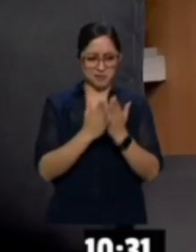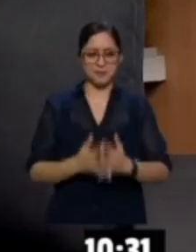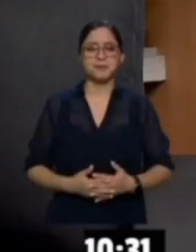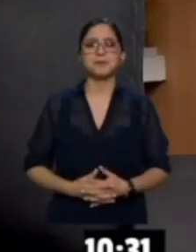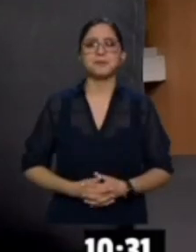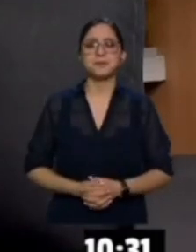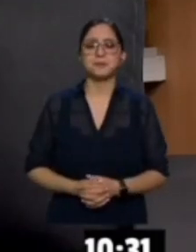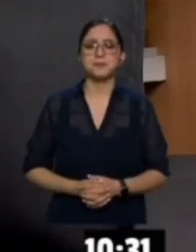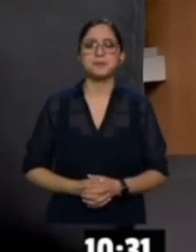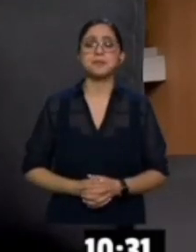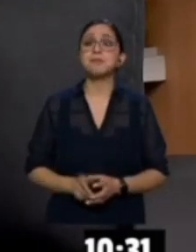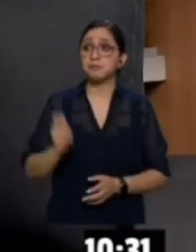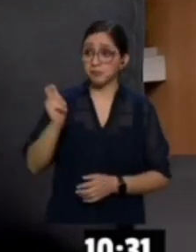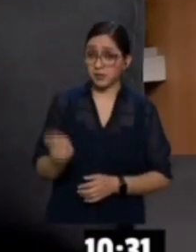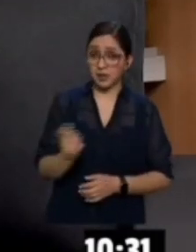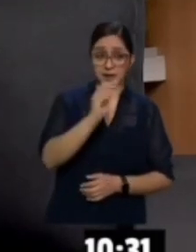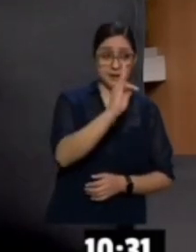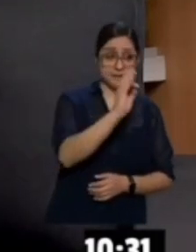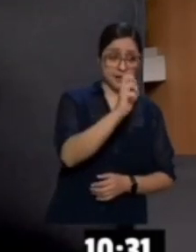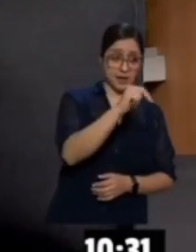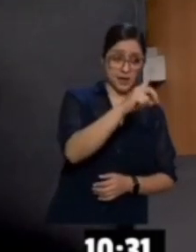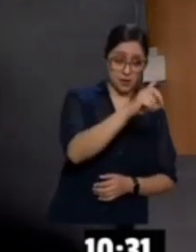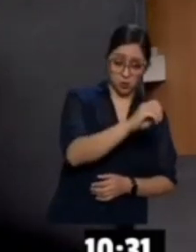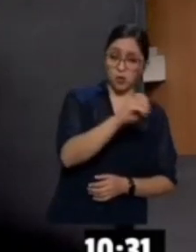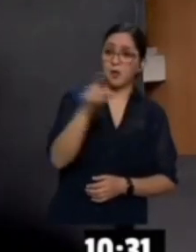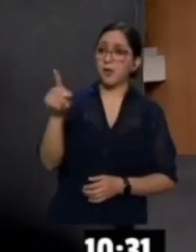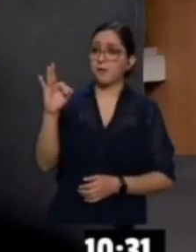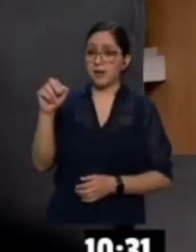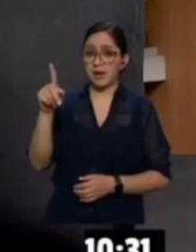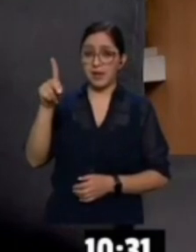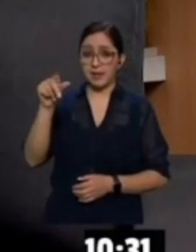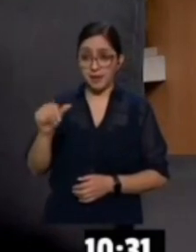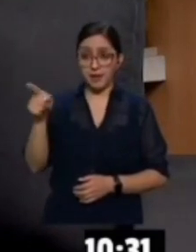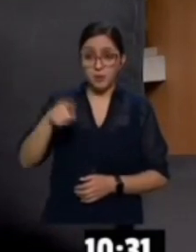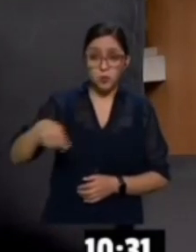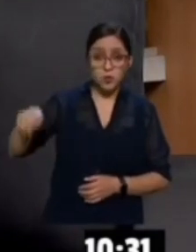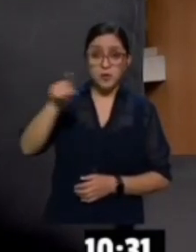Fernanda, padrinos, madrina del premier del corto.